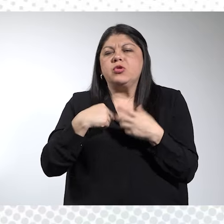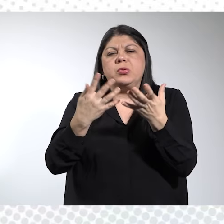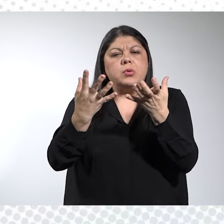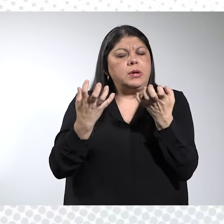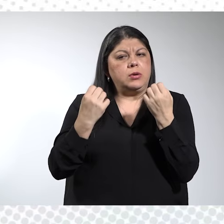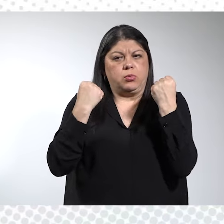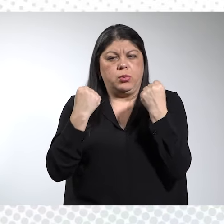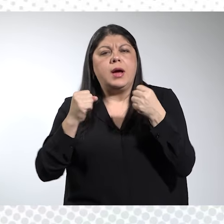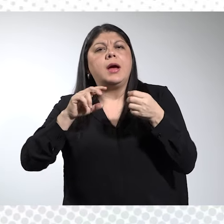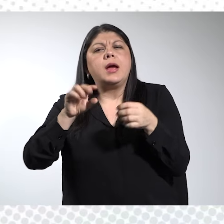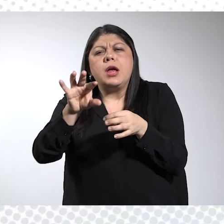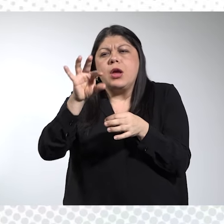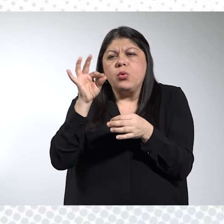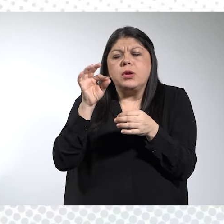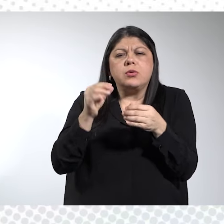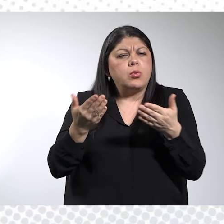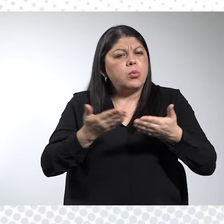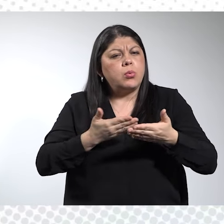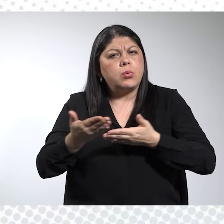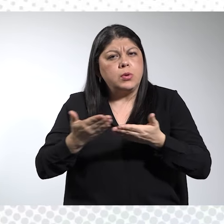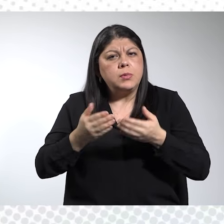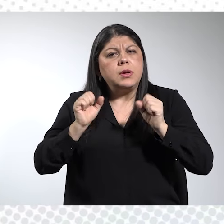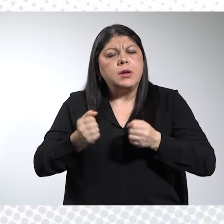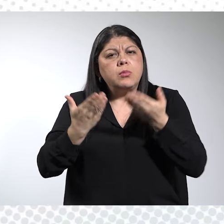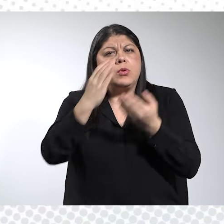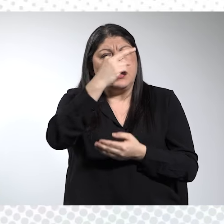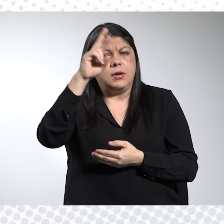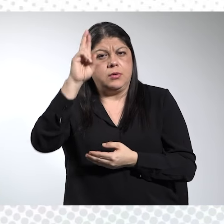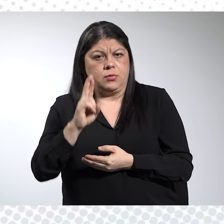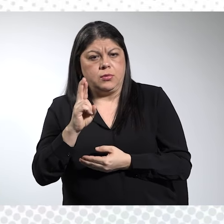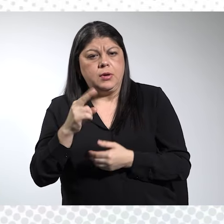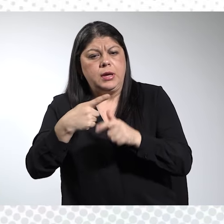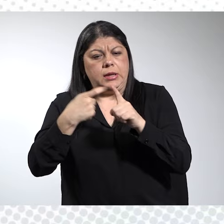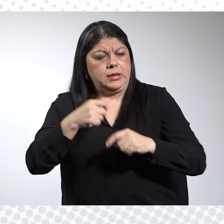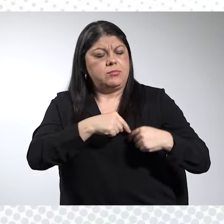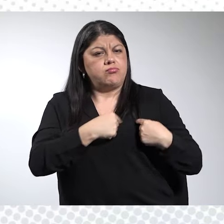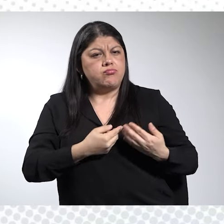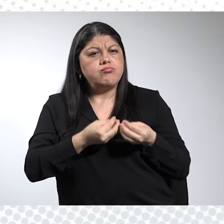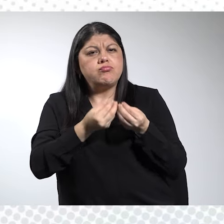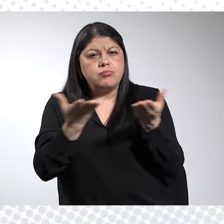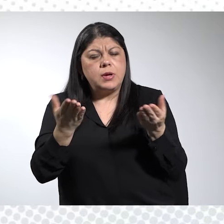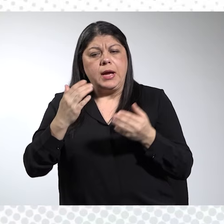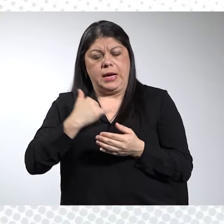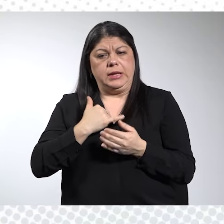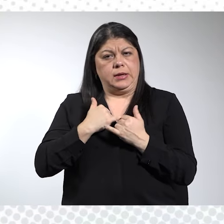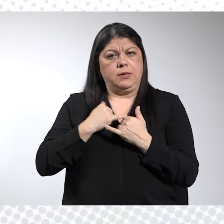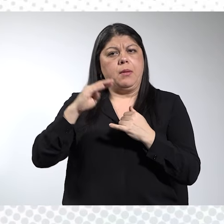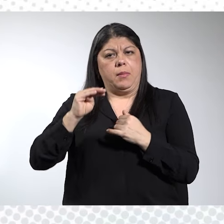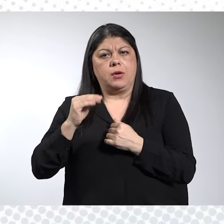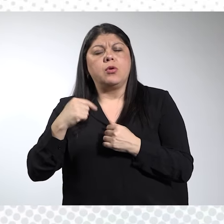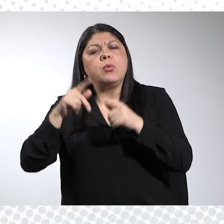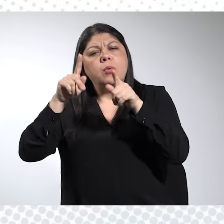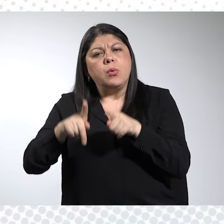de poder, sino encontrarnos con un servicio que le queremos dar a los costarricenses desde el corazón. Y eso es Marco Rodríguez, una